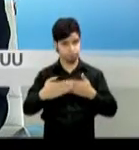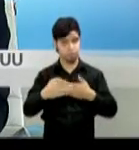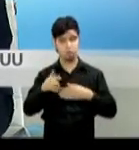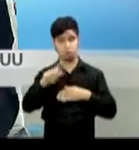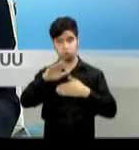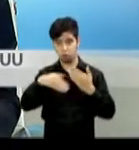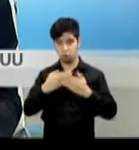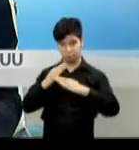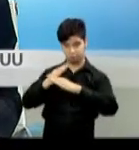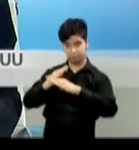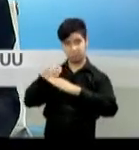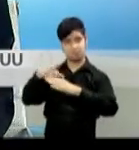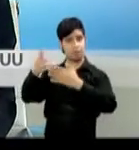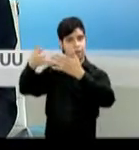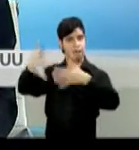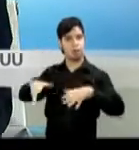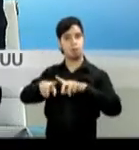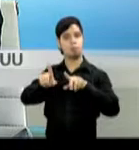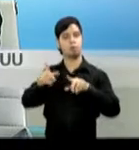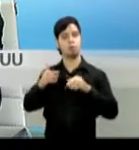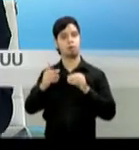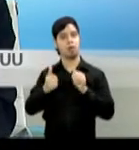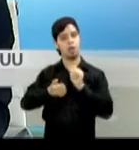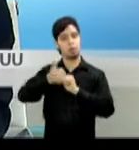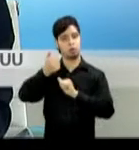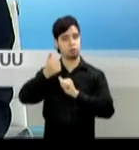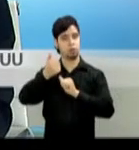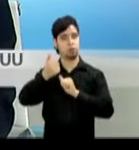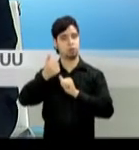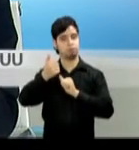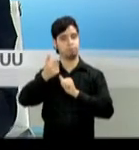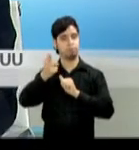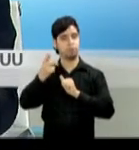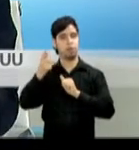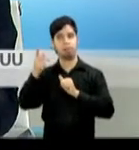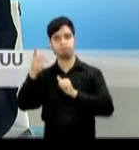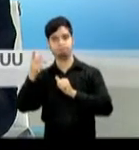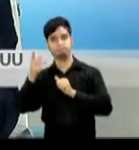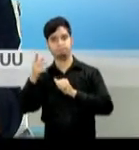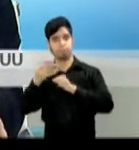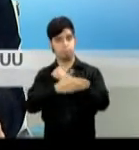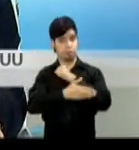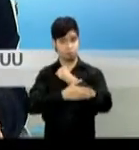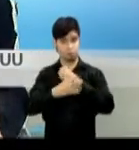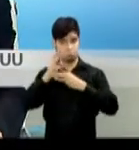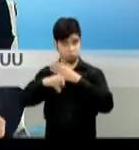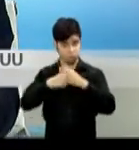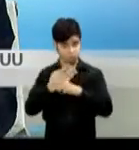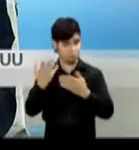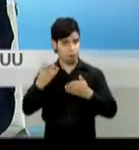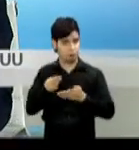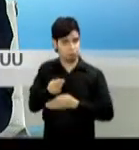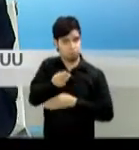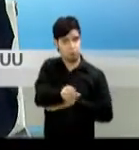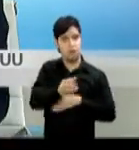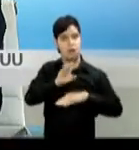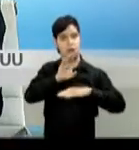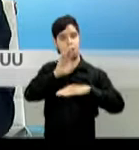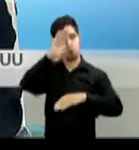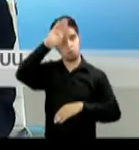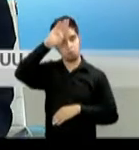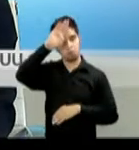terminar porque la mayoría de las economías mundiales ya están invirtiendo en Cuba y Estados Unidos se está quedando atrás cuando es el socio más